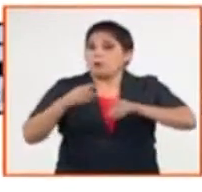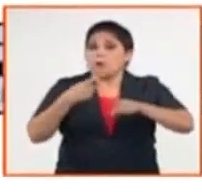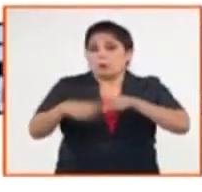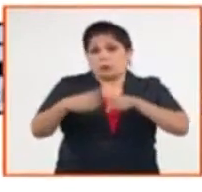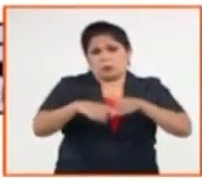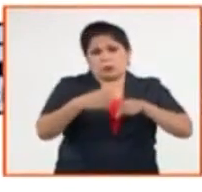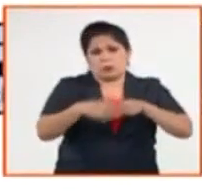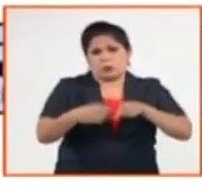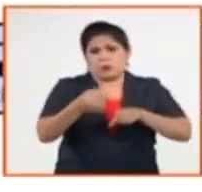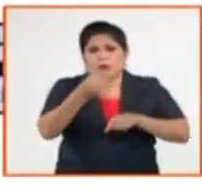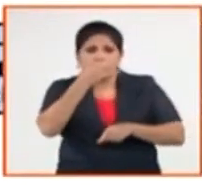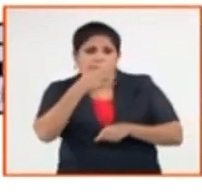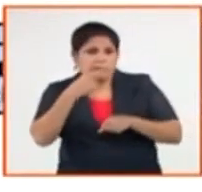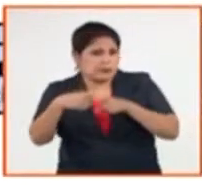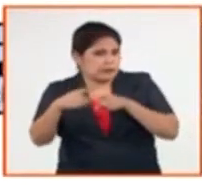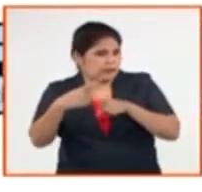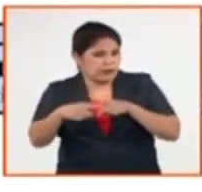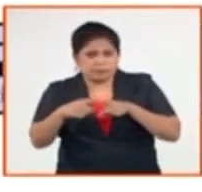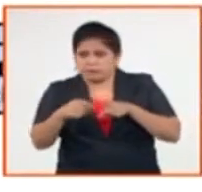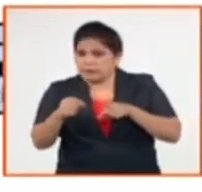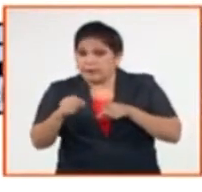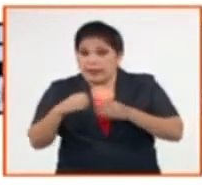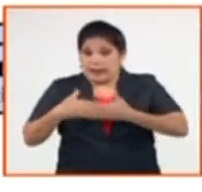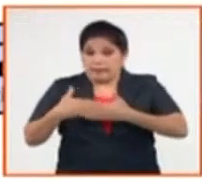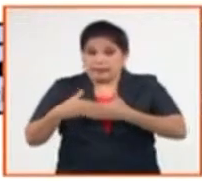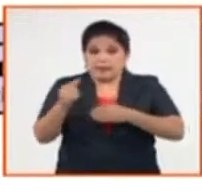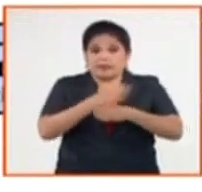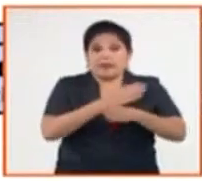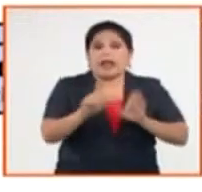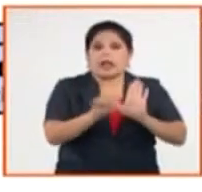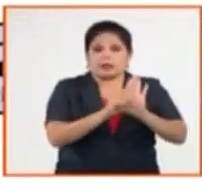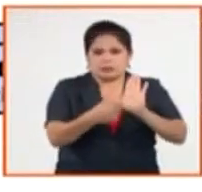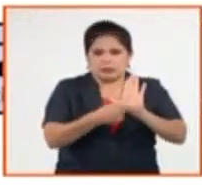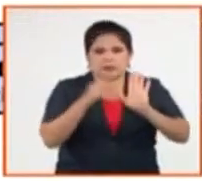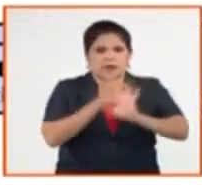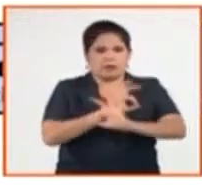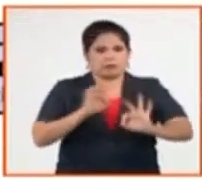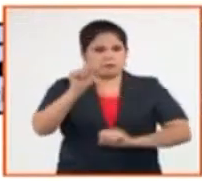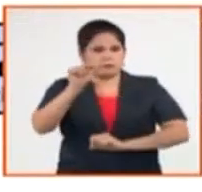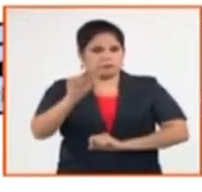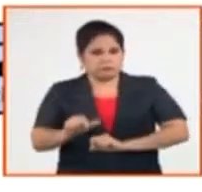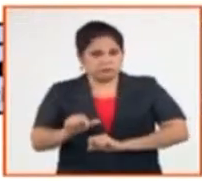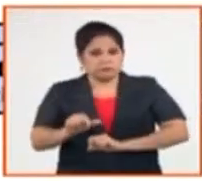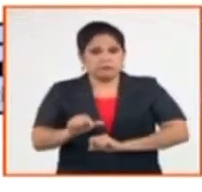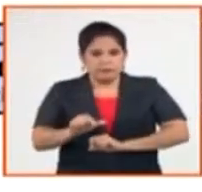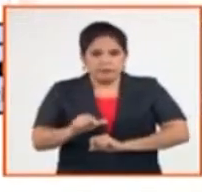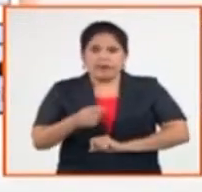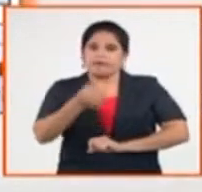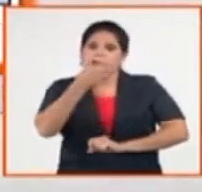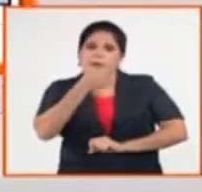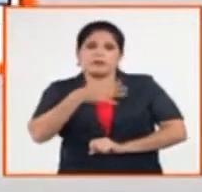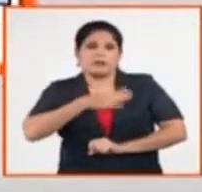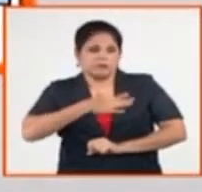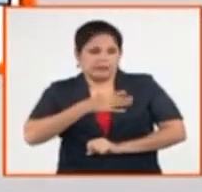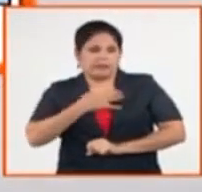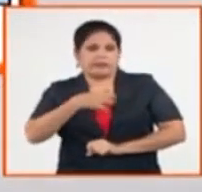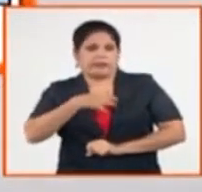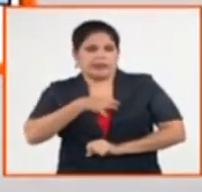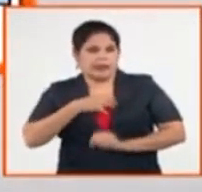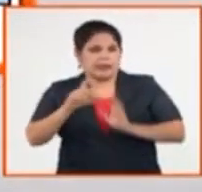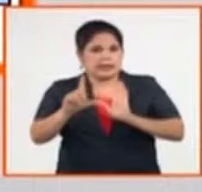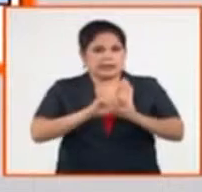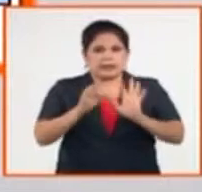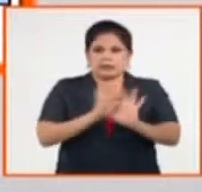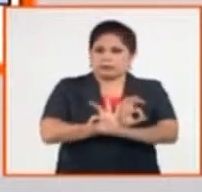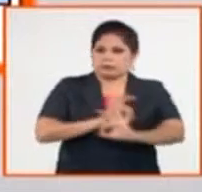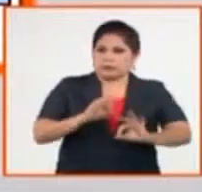farmacéuticos. ENCOMED, todas sus unidades tienen licencias sanitarias de operaciones farmacéuticas y licencias sanitarias de